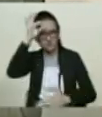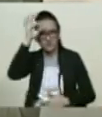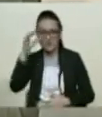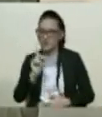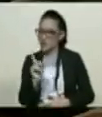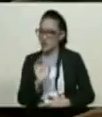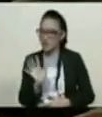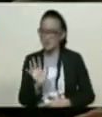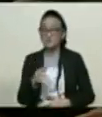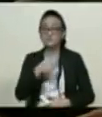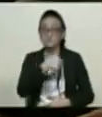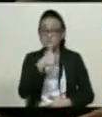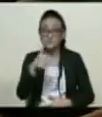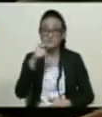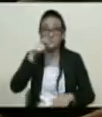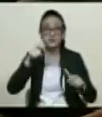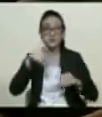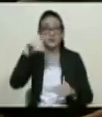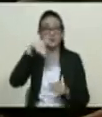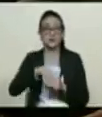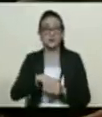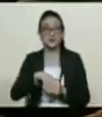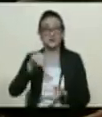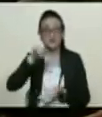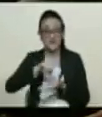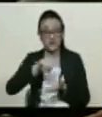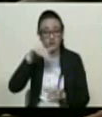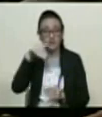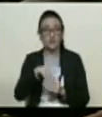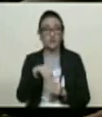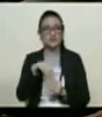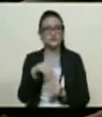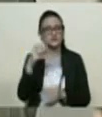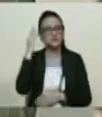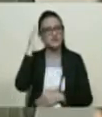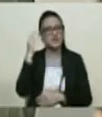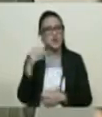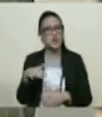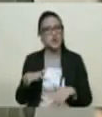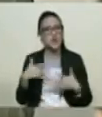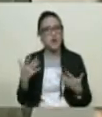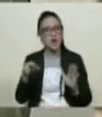electora puede en su centro de votación saber